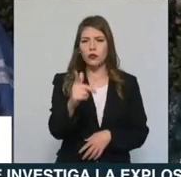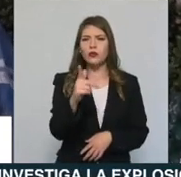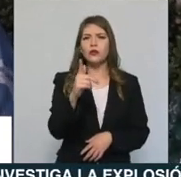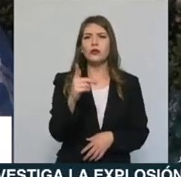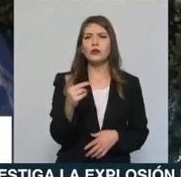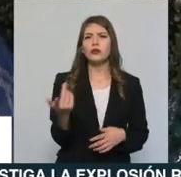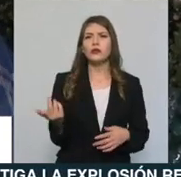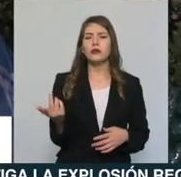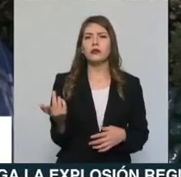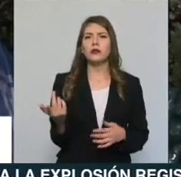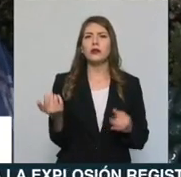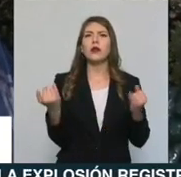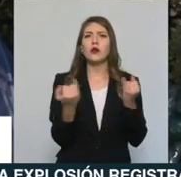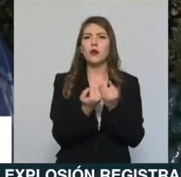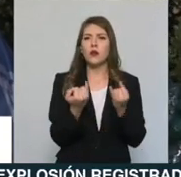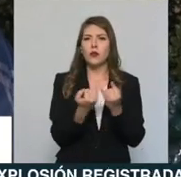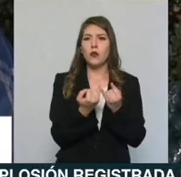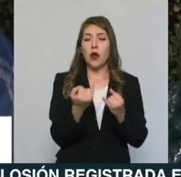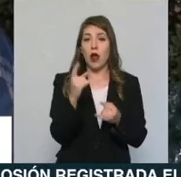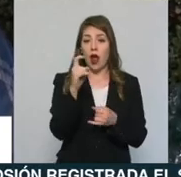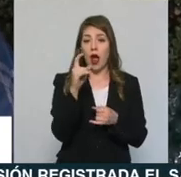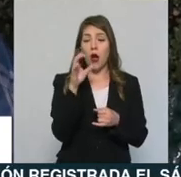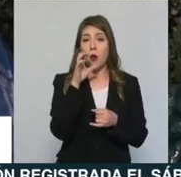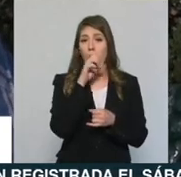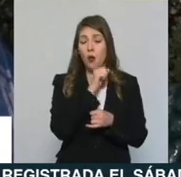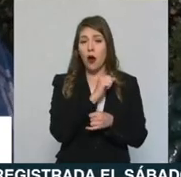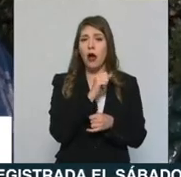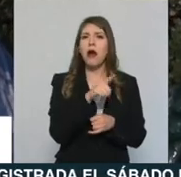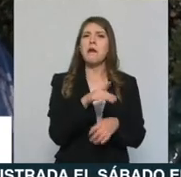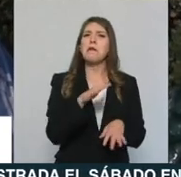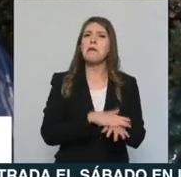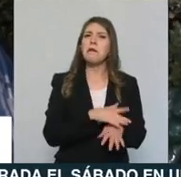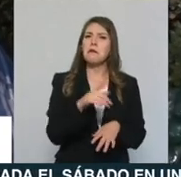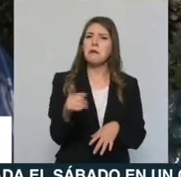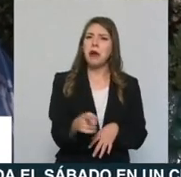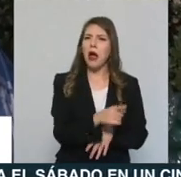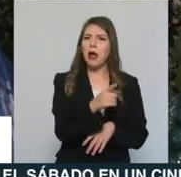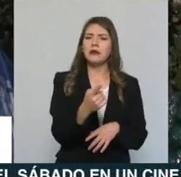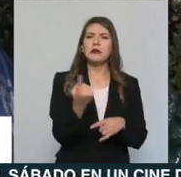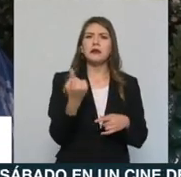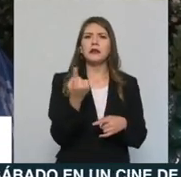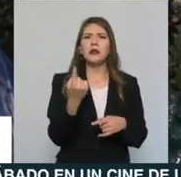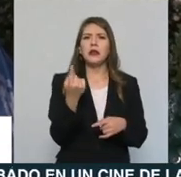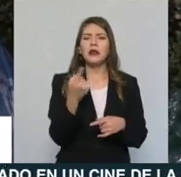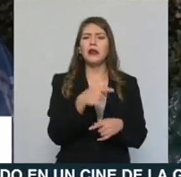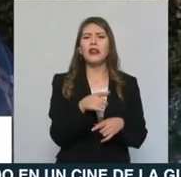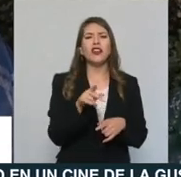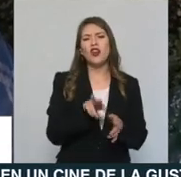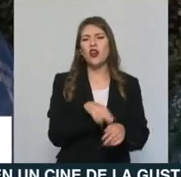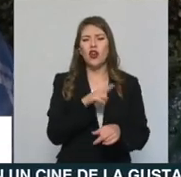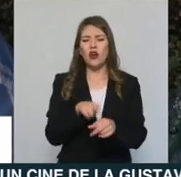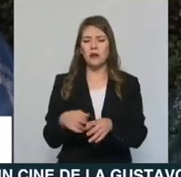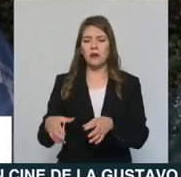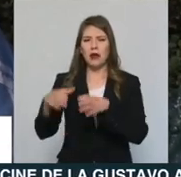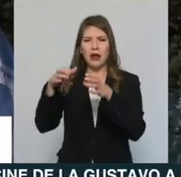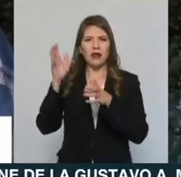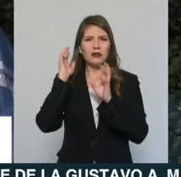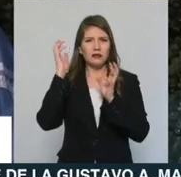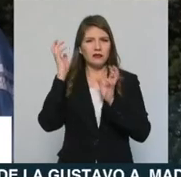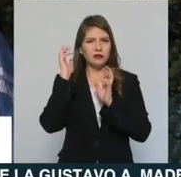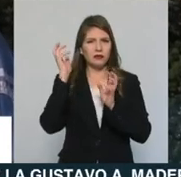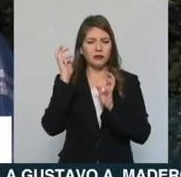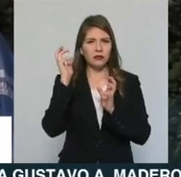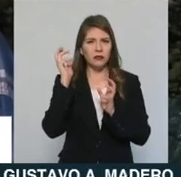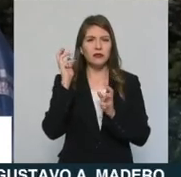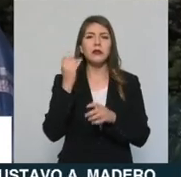La cantidad de agua caliente es mucho más que uno convencional, y aparte pues